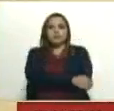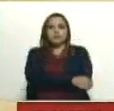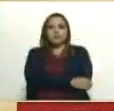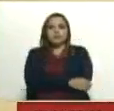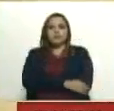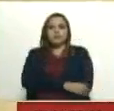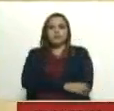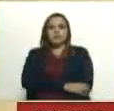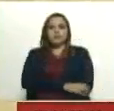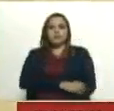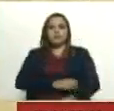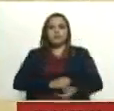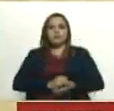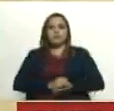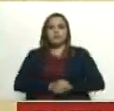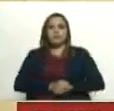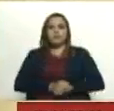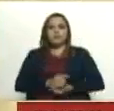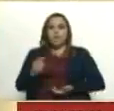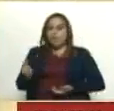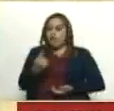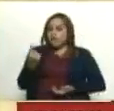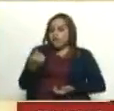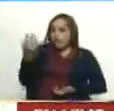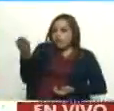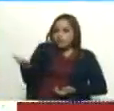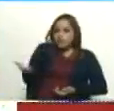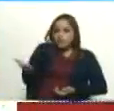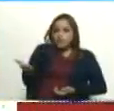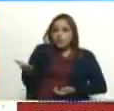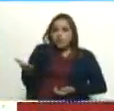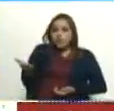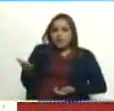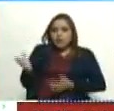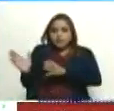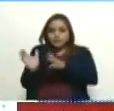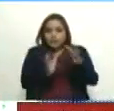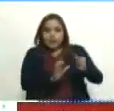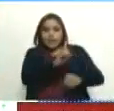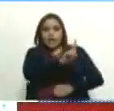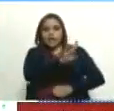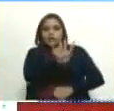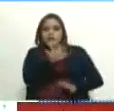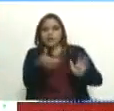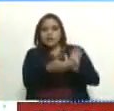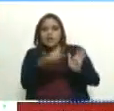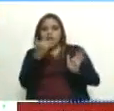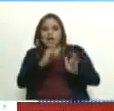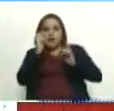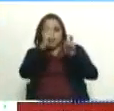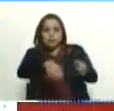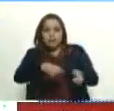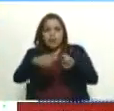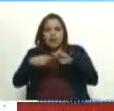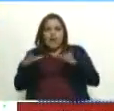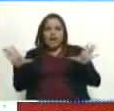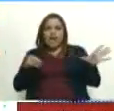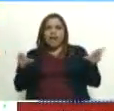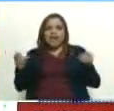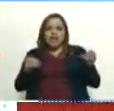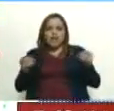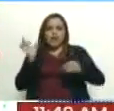Y solo de ellos 14.000 se dedican a la pesca del cangrejo azul,